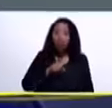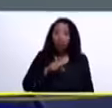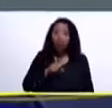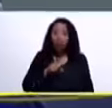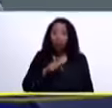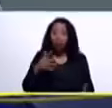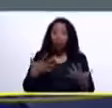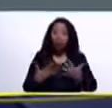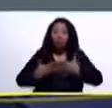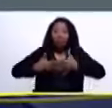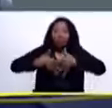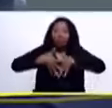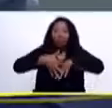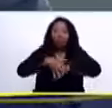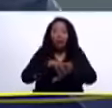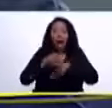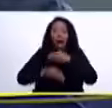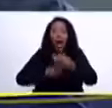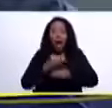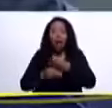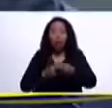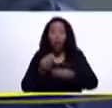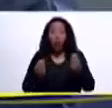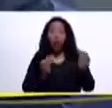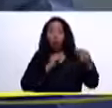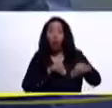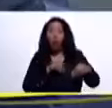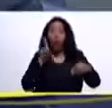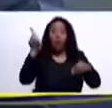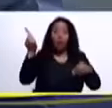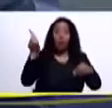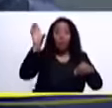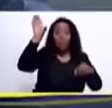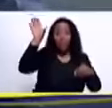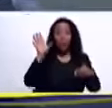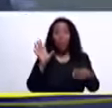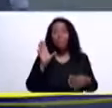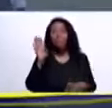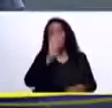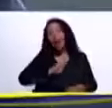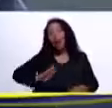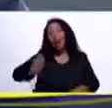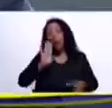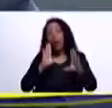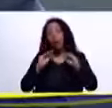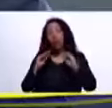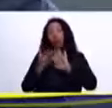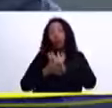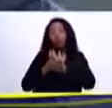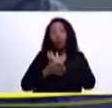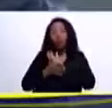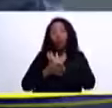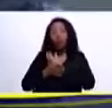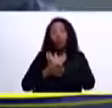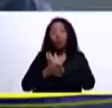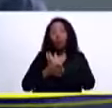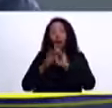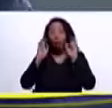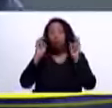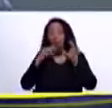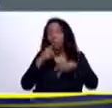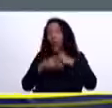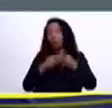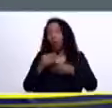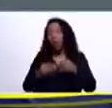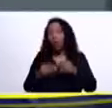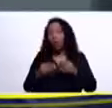complemento que se ha dado en los acuerdos abordados en el plano político. Obviamente, encierran los